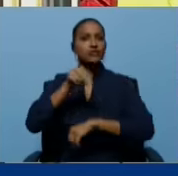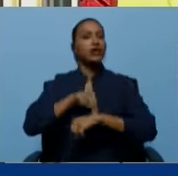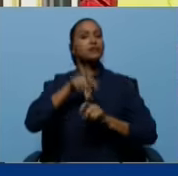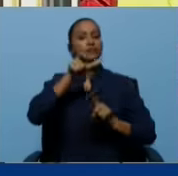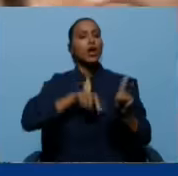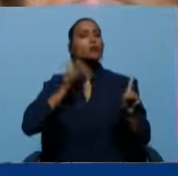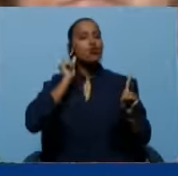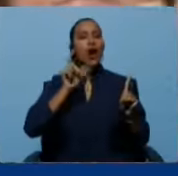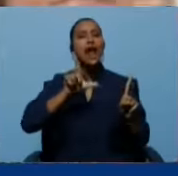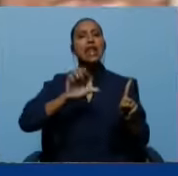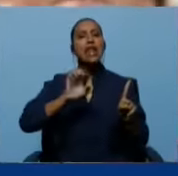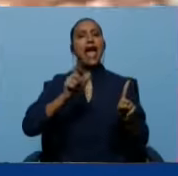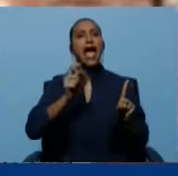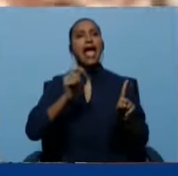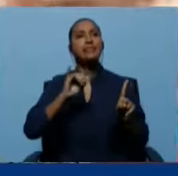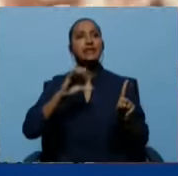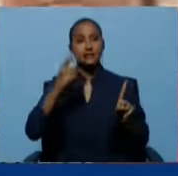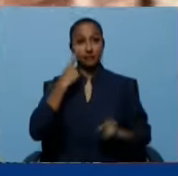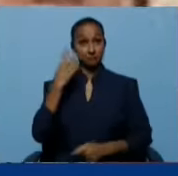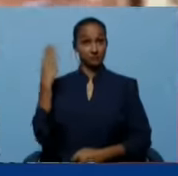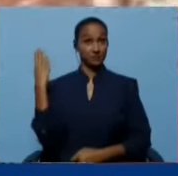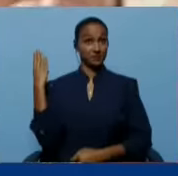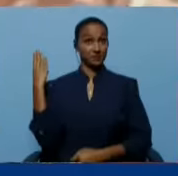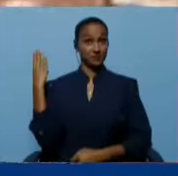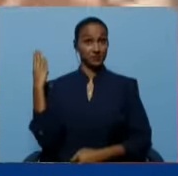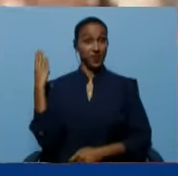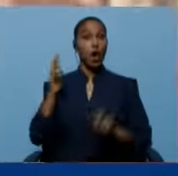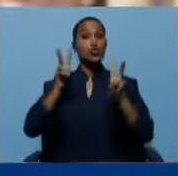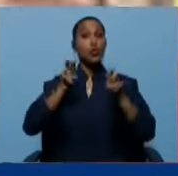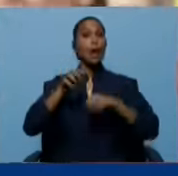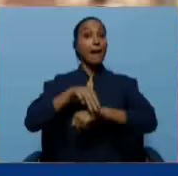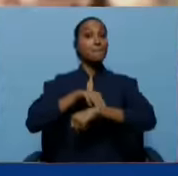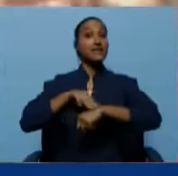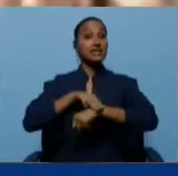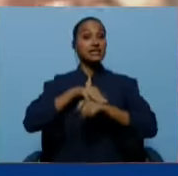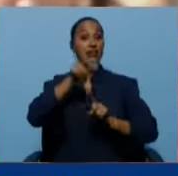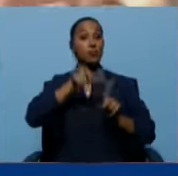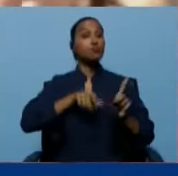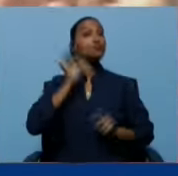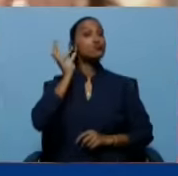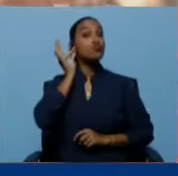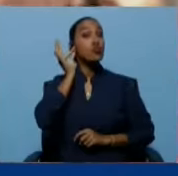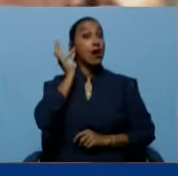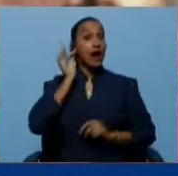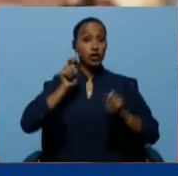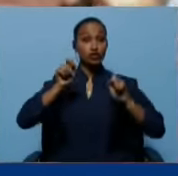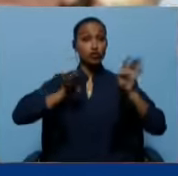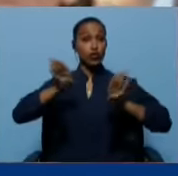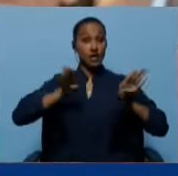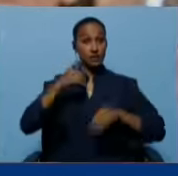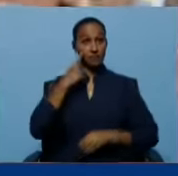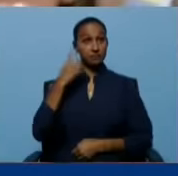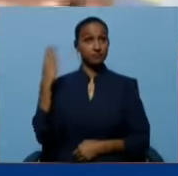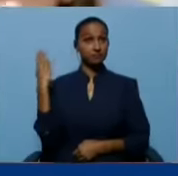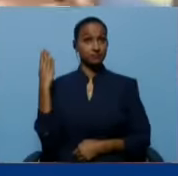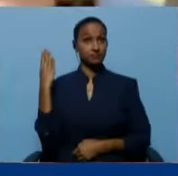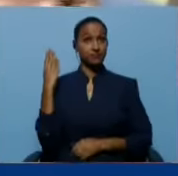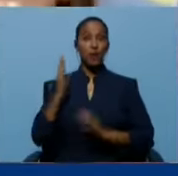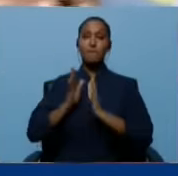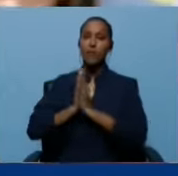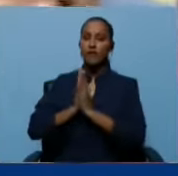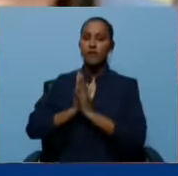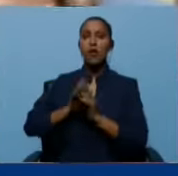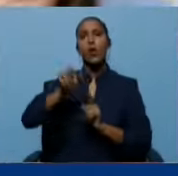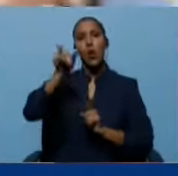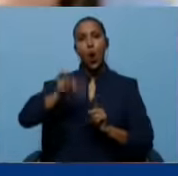Gómez, nueva ministra de Turismo. Agradezco al compañero Ali Padrón todo su esfuerzo, todo